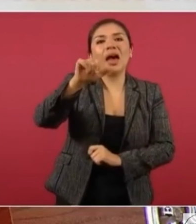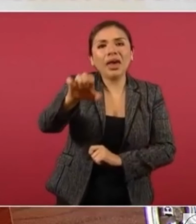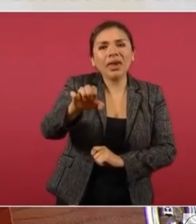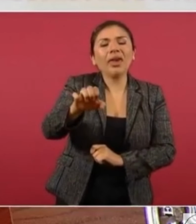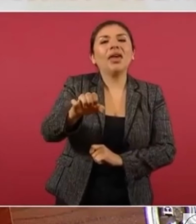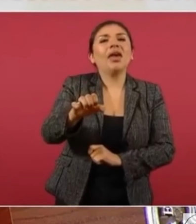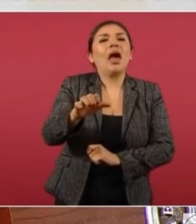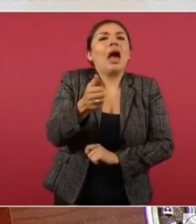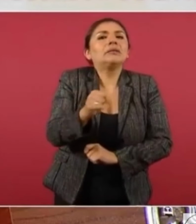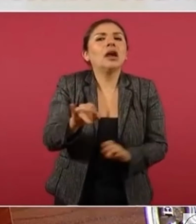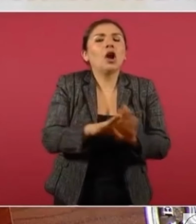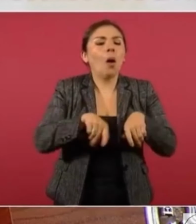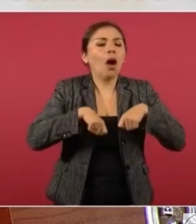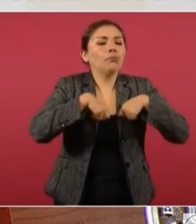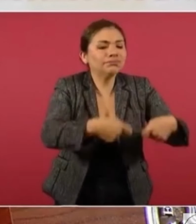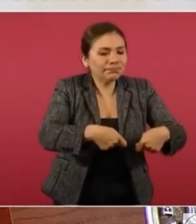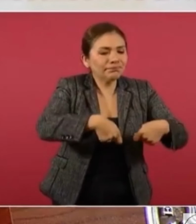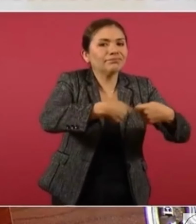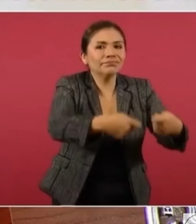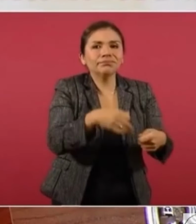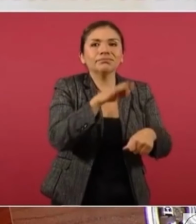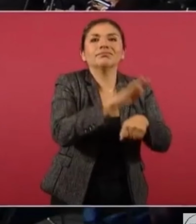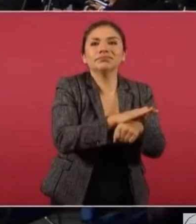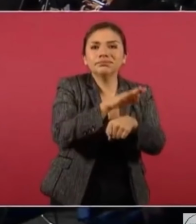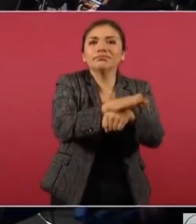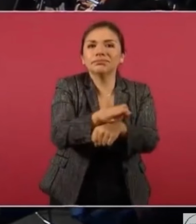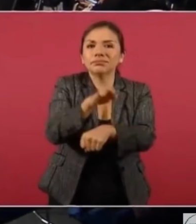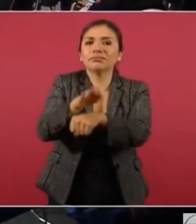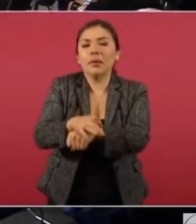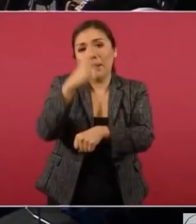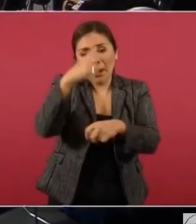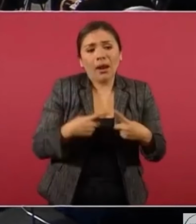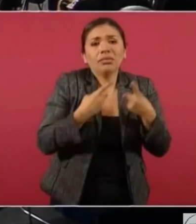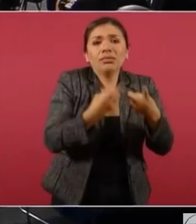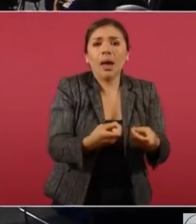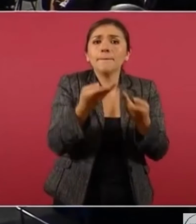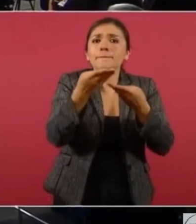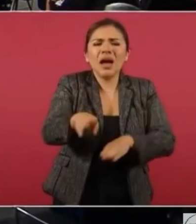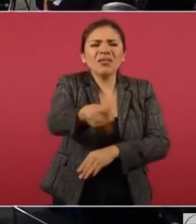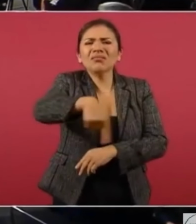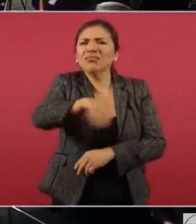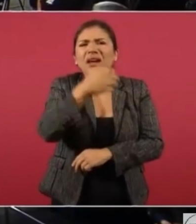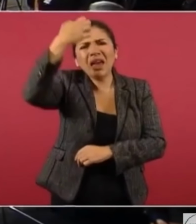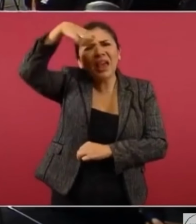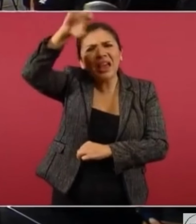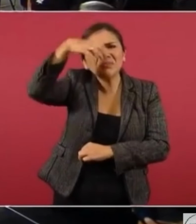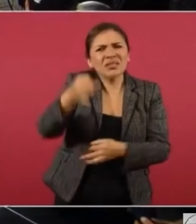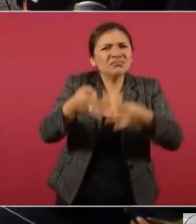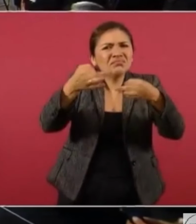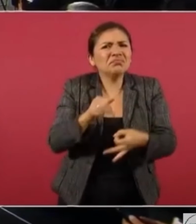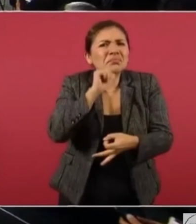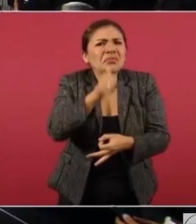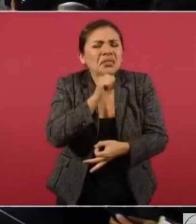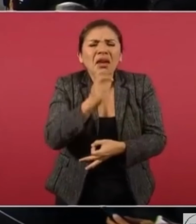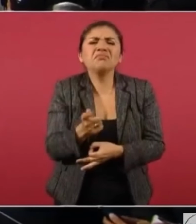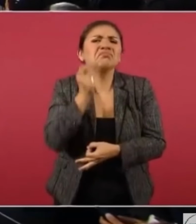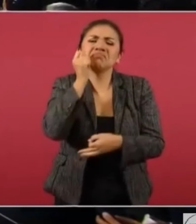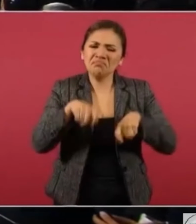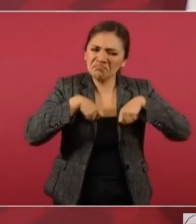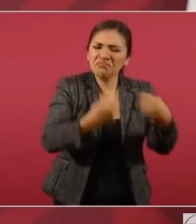y les dan bancos a quienes ni siquiera tenían experiencia en el sistema